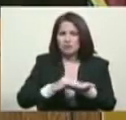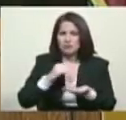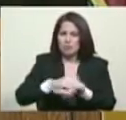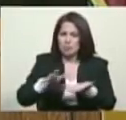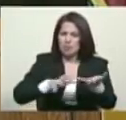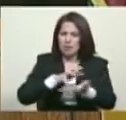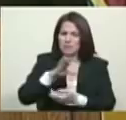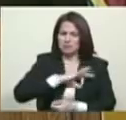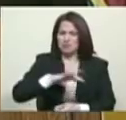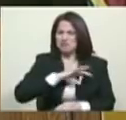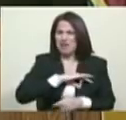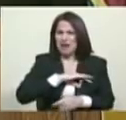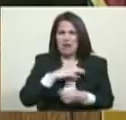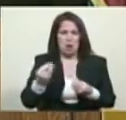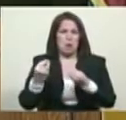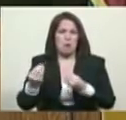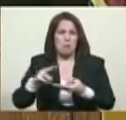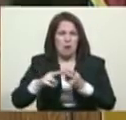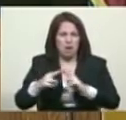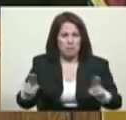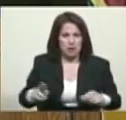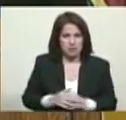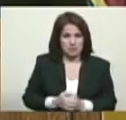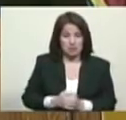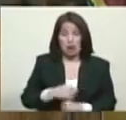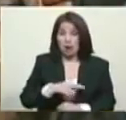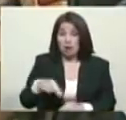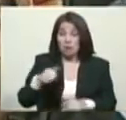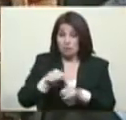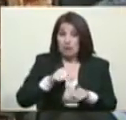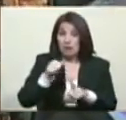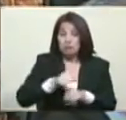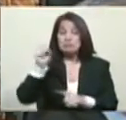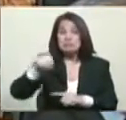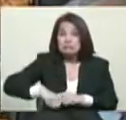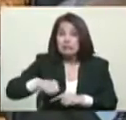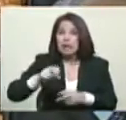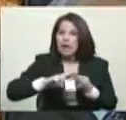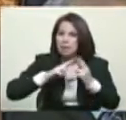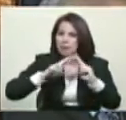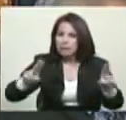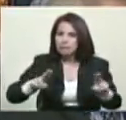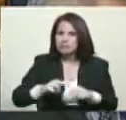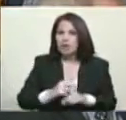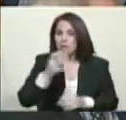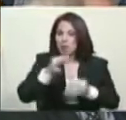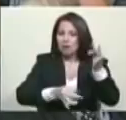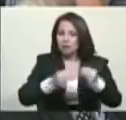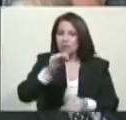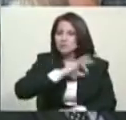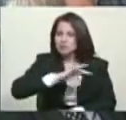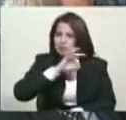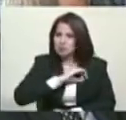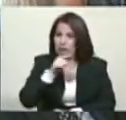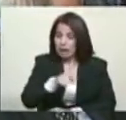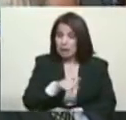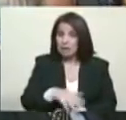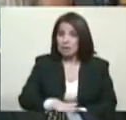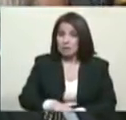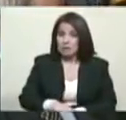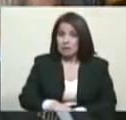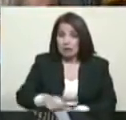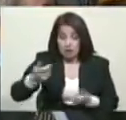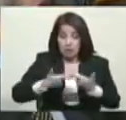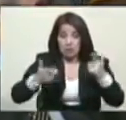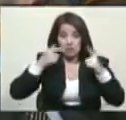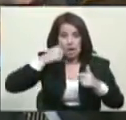haber? Y por eso nuestra lucha no solamente es una paz, sino fundamentalmente por una justicia social, una dignidad de los pueblos,